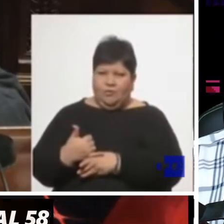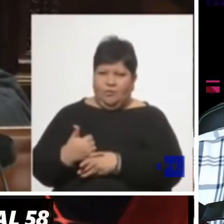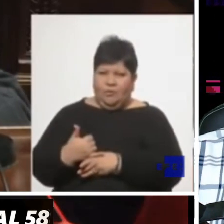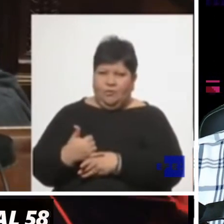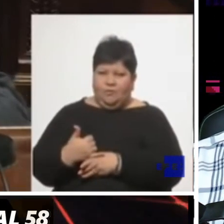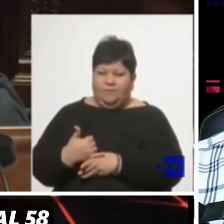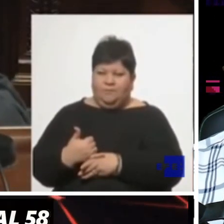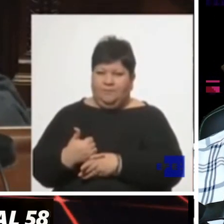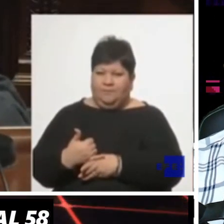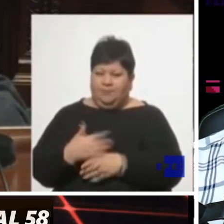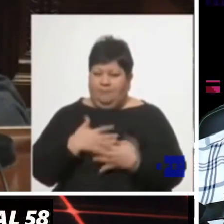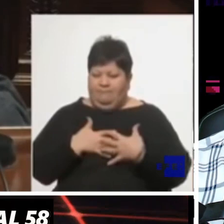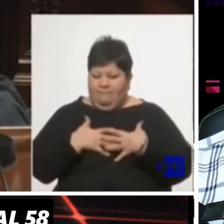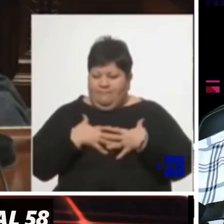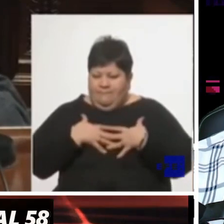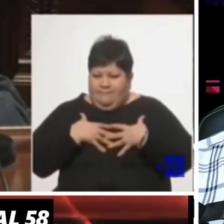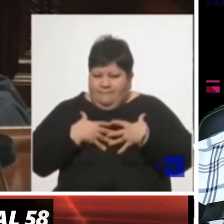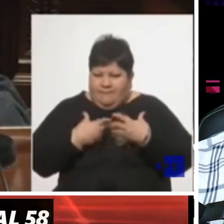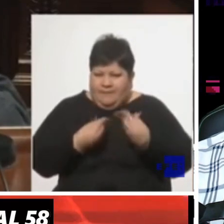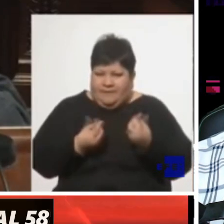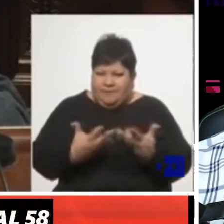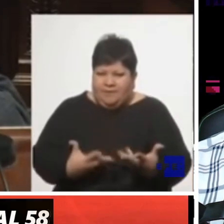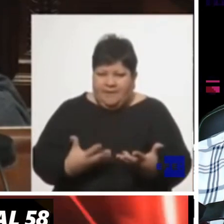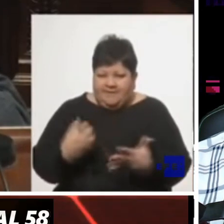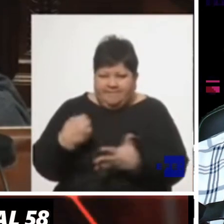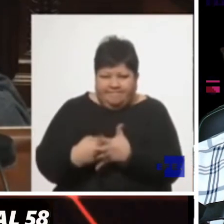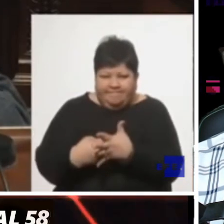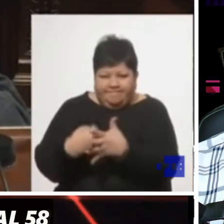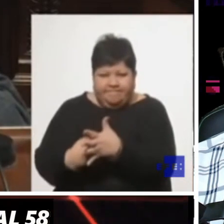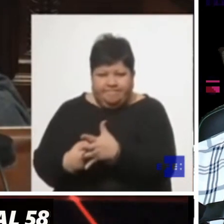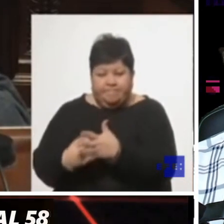Hoy Luis Almagro se ha convertido